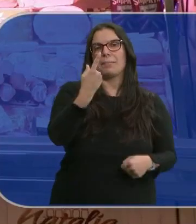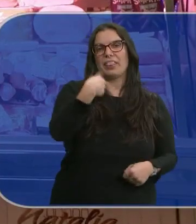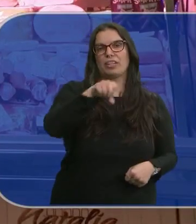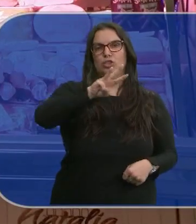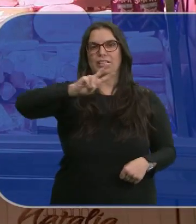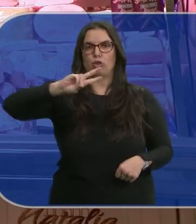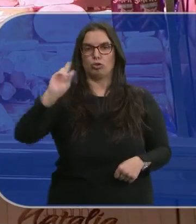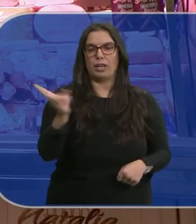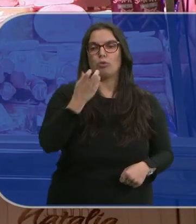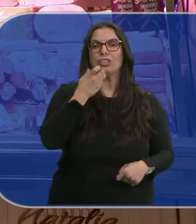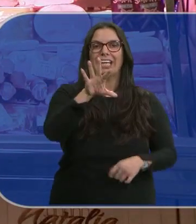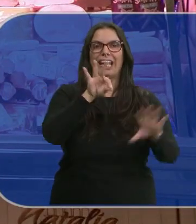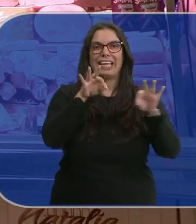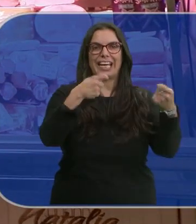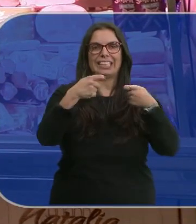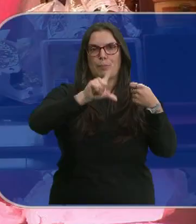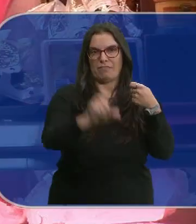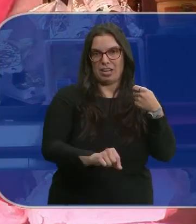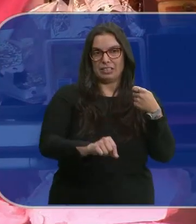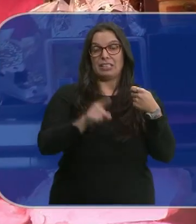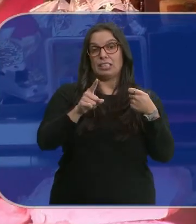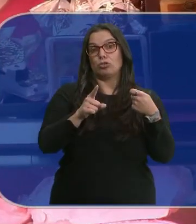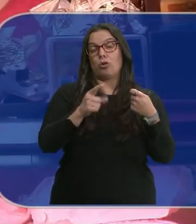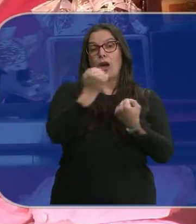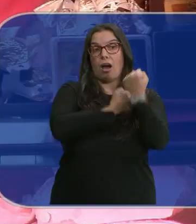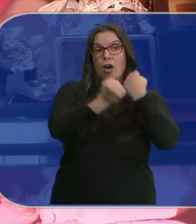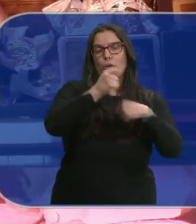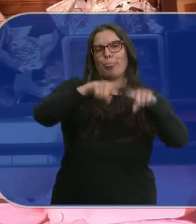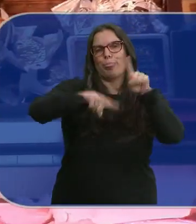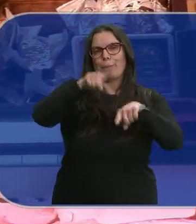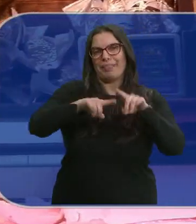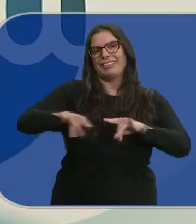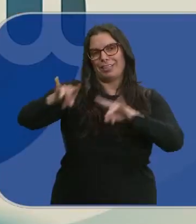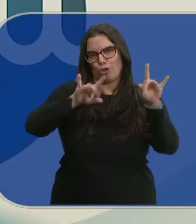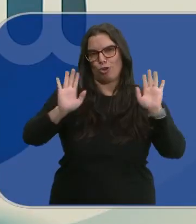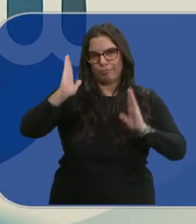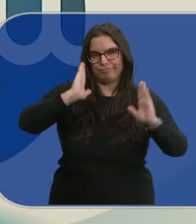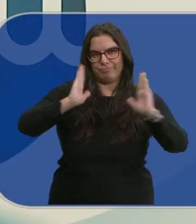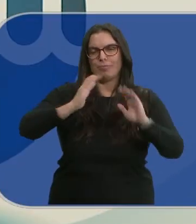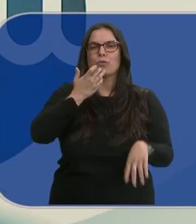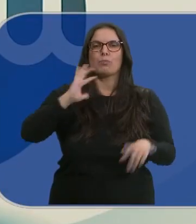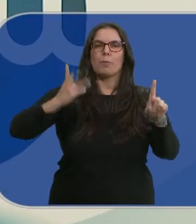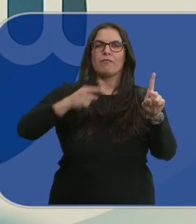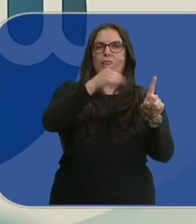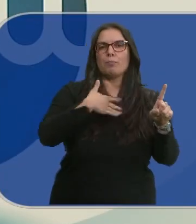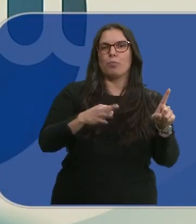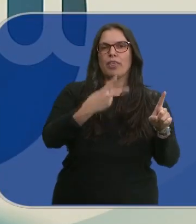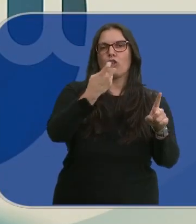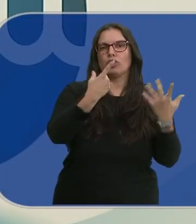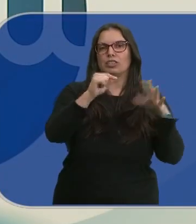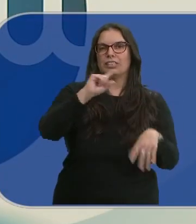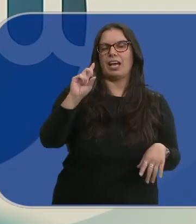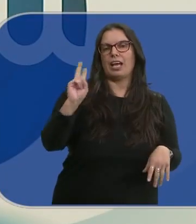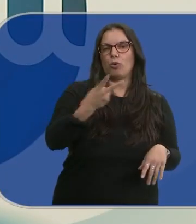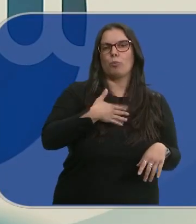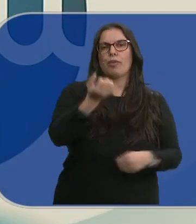eligiendo establecimientos más baratos. Este potencial ahorro, eso sí, varía según el territorio. Por ejemplo, en Ponferrada son alrededor de 260